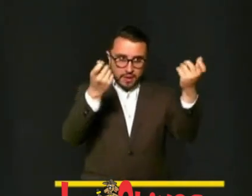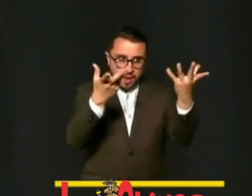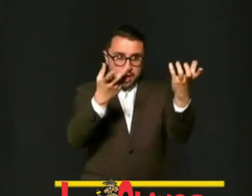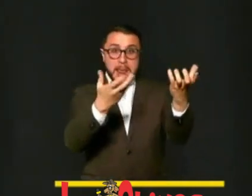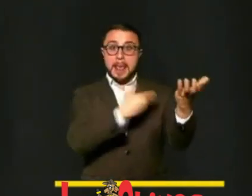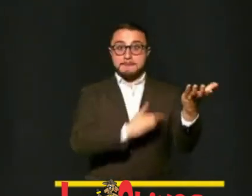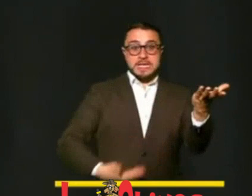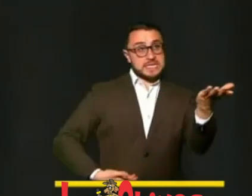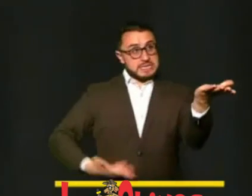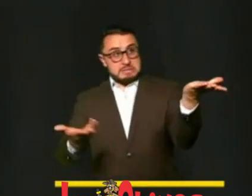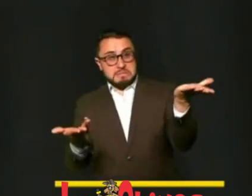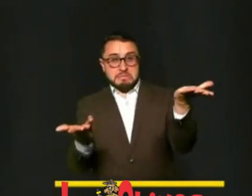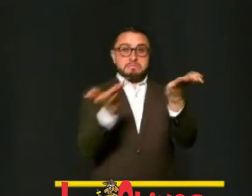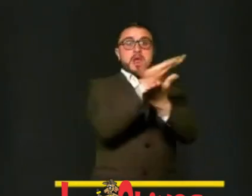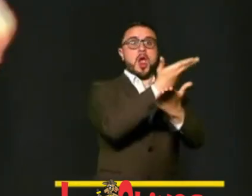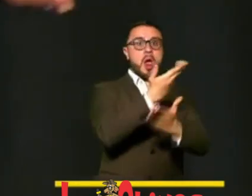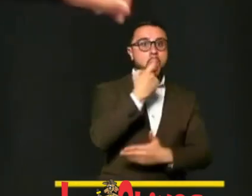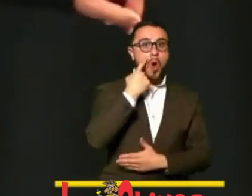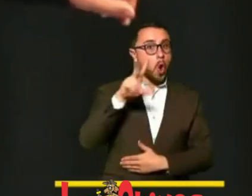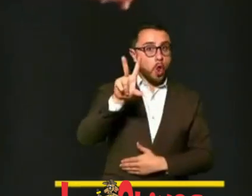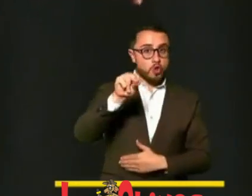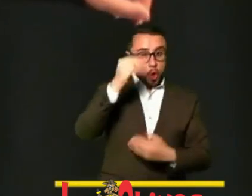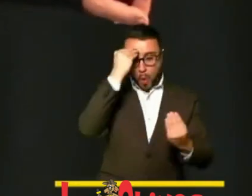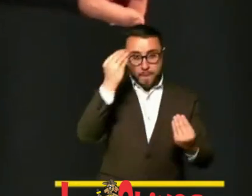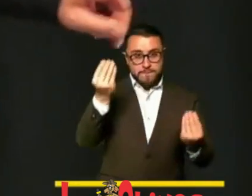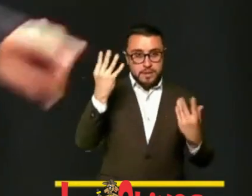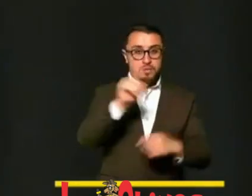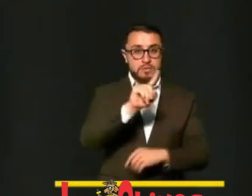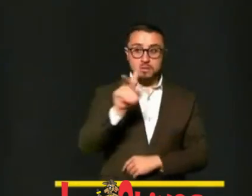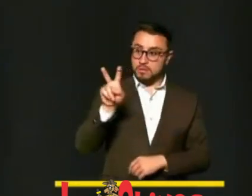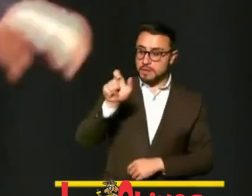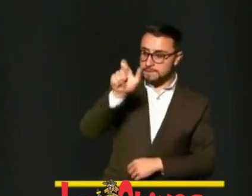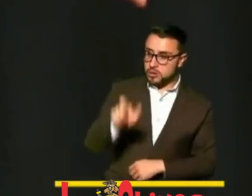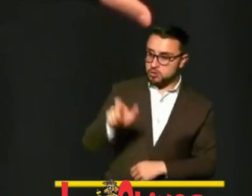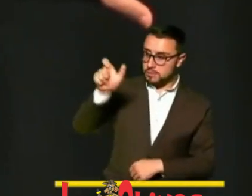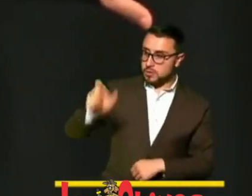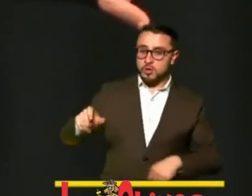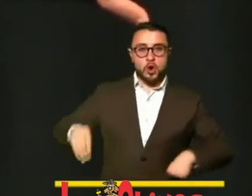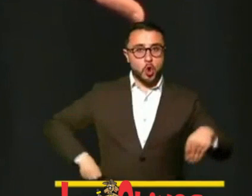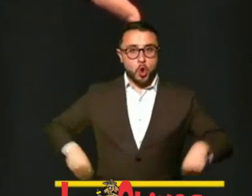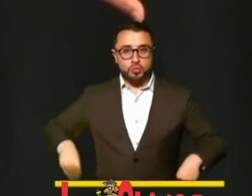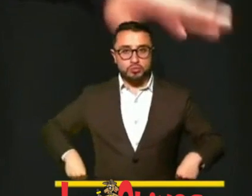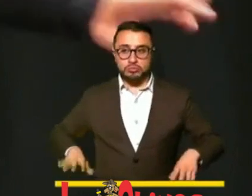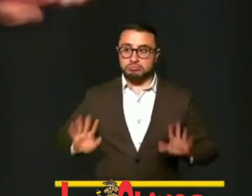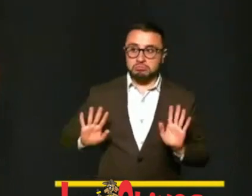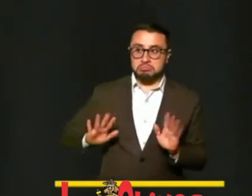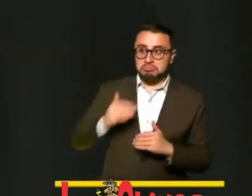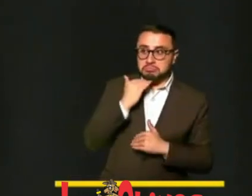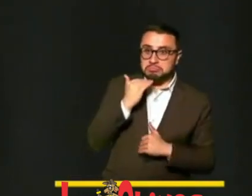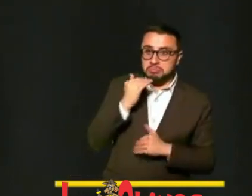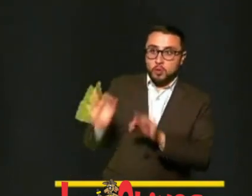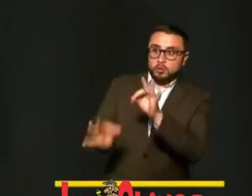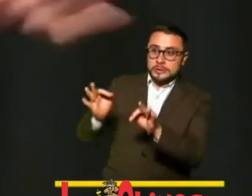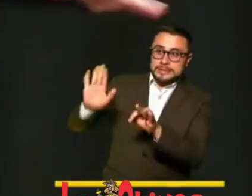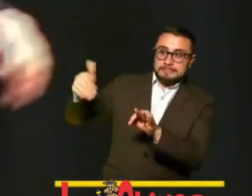golpe no olvidemos Este no es un tema de dos corruptos si es que fueron corruptos eso lo demuestra la